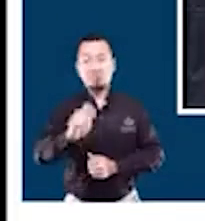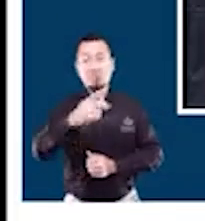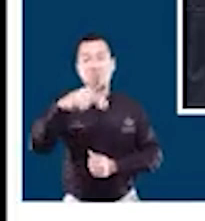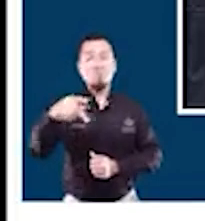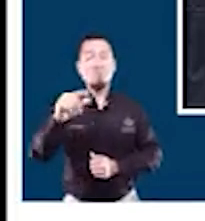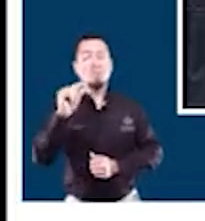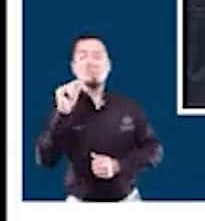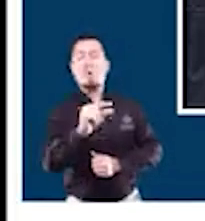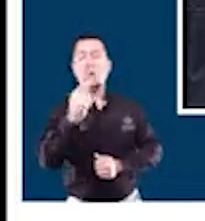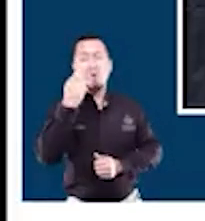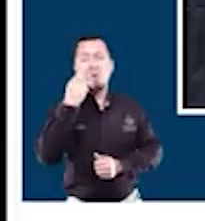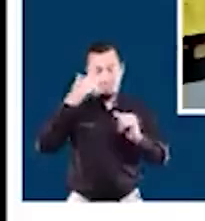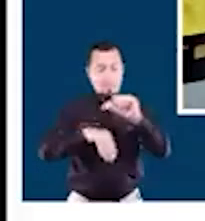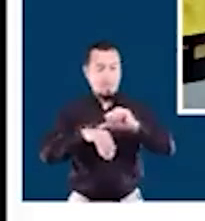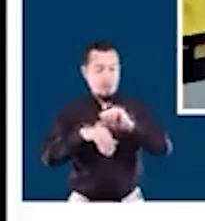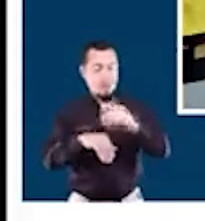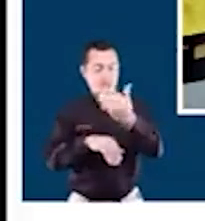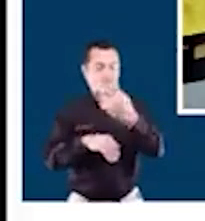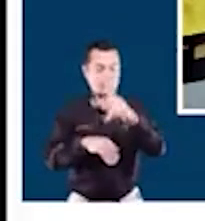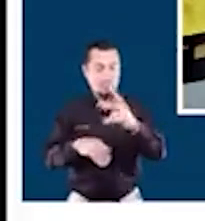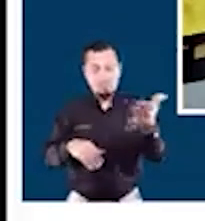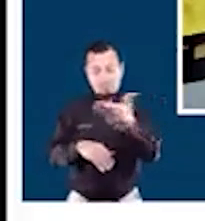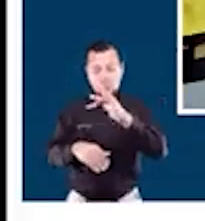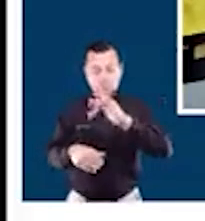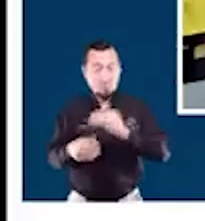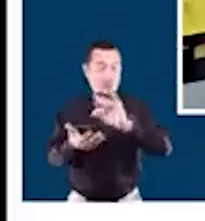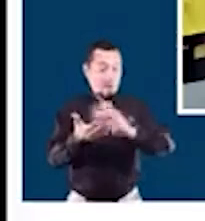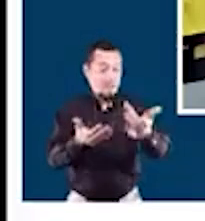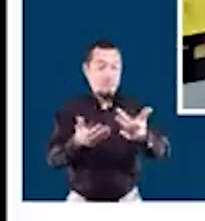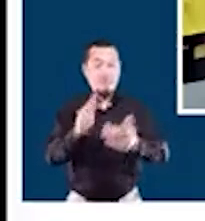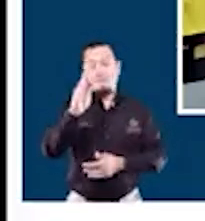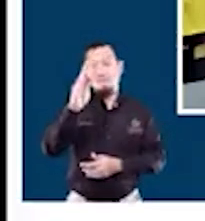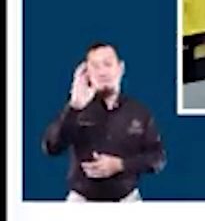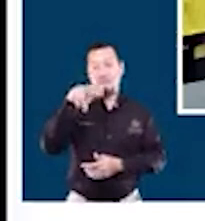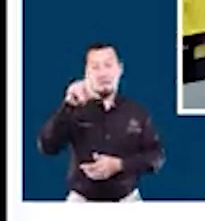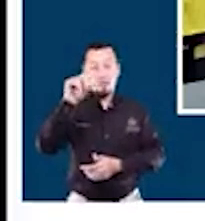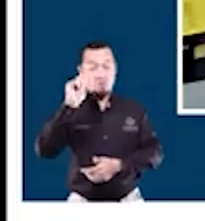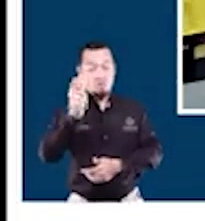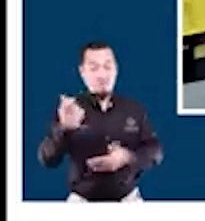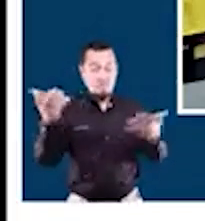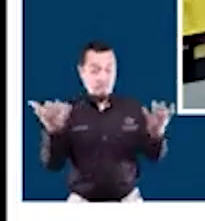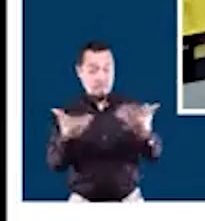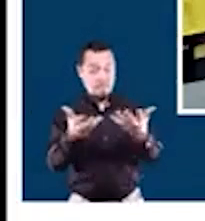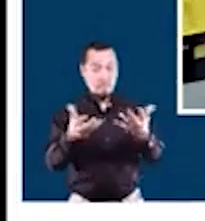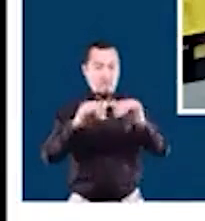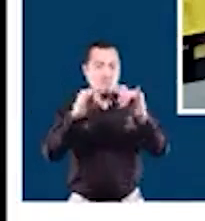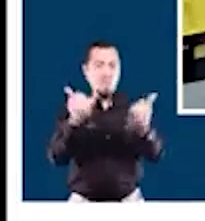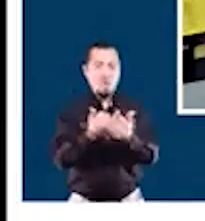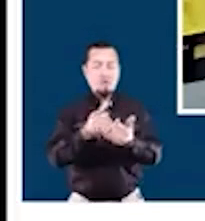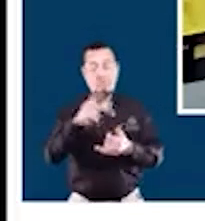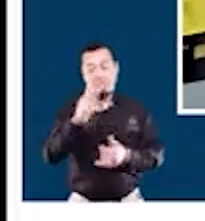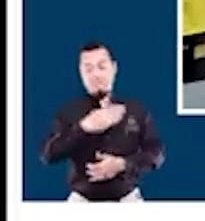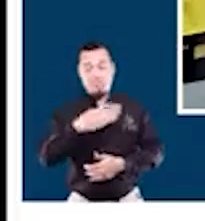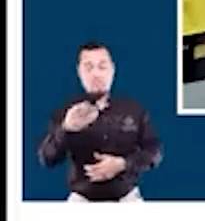del 24 de febrero al 14 de julio. Se espera que participen equipos de los 125 municipios y al menos 85 femeniles,